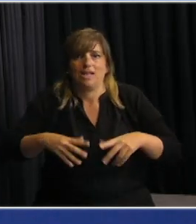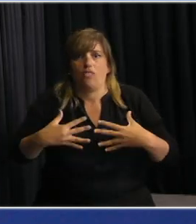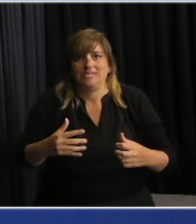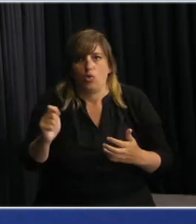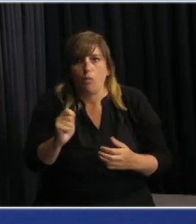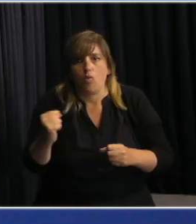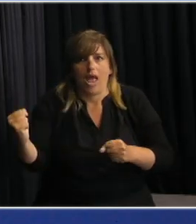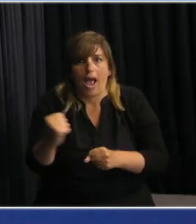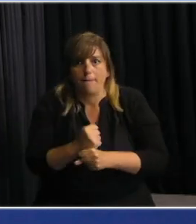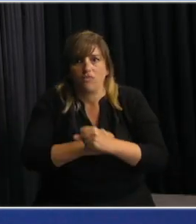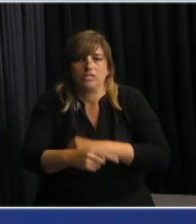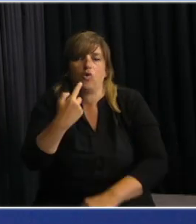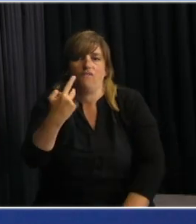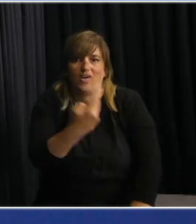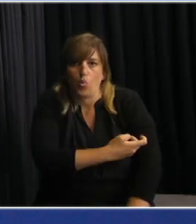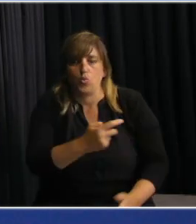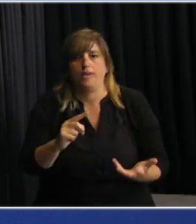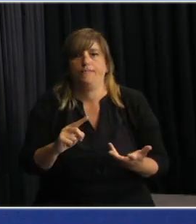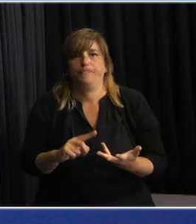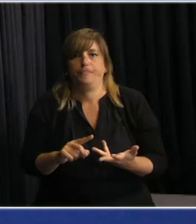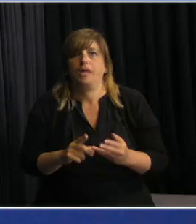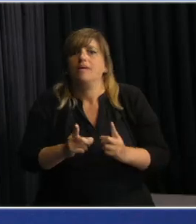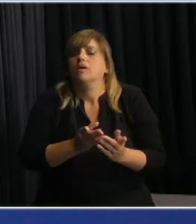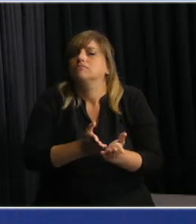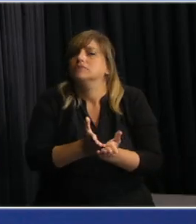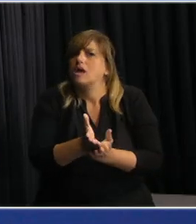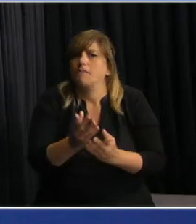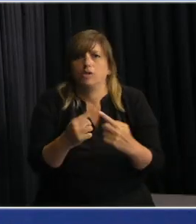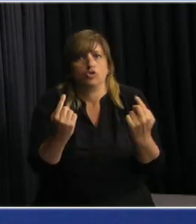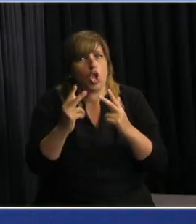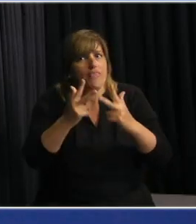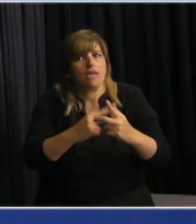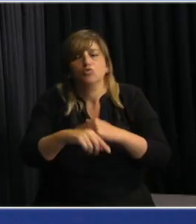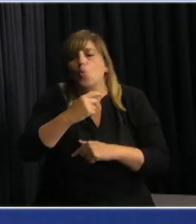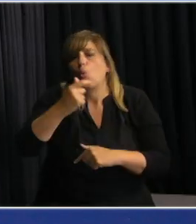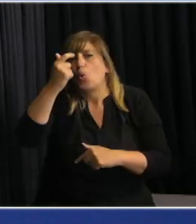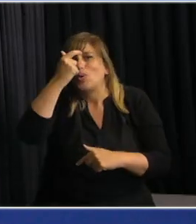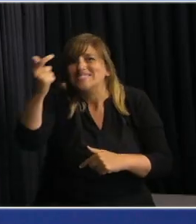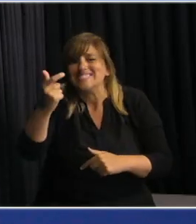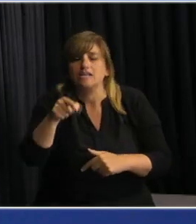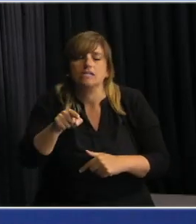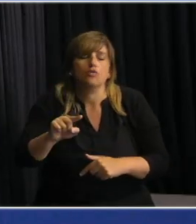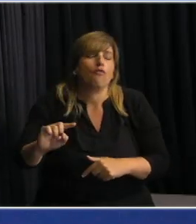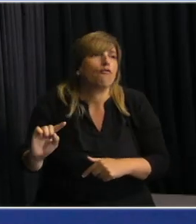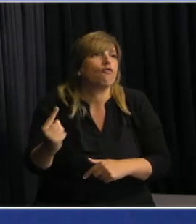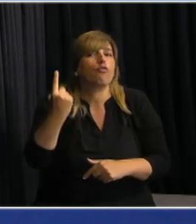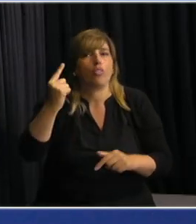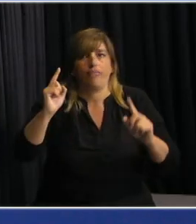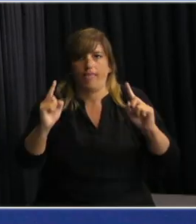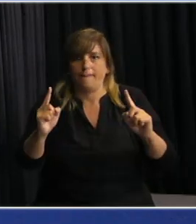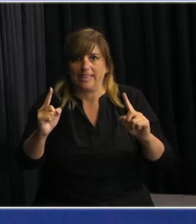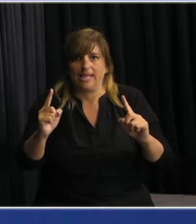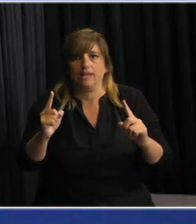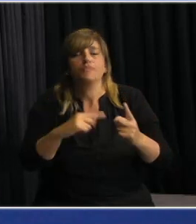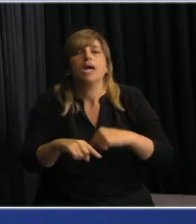la aprobación de las vacunas. Siempre dijimos que la ciencia era fundamental en este sentido y no